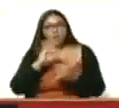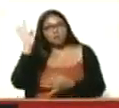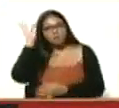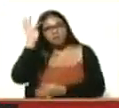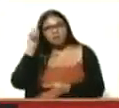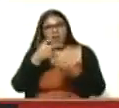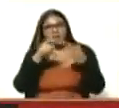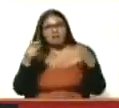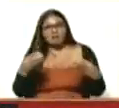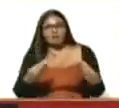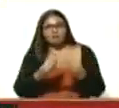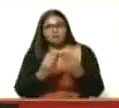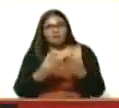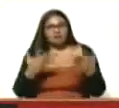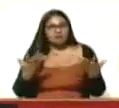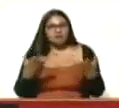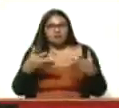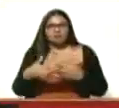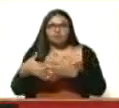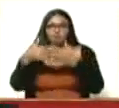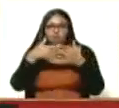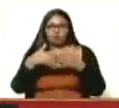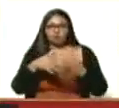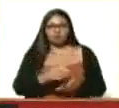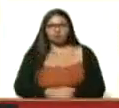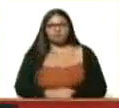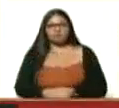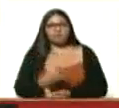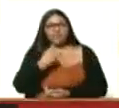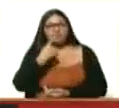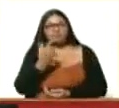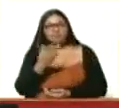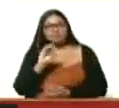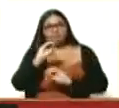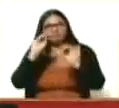general adjunto de Estados Unidos y le dice, mira,